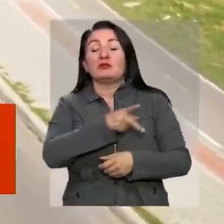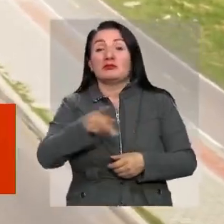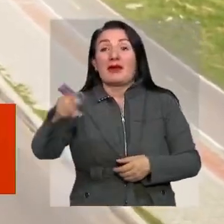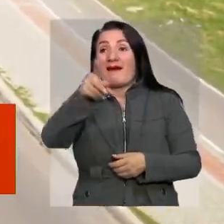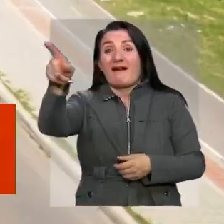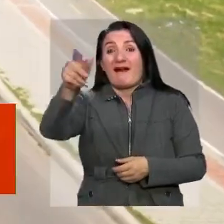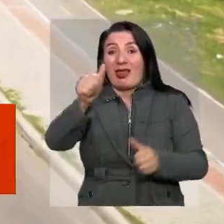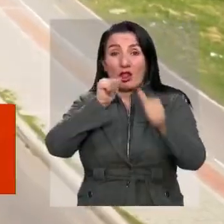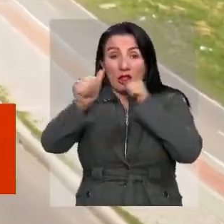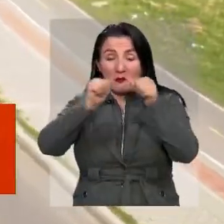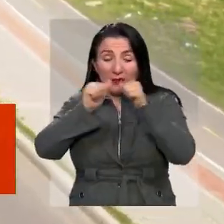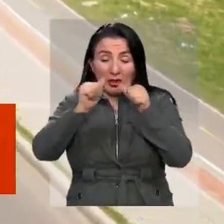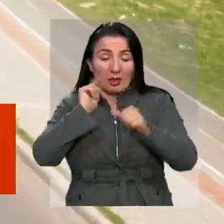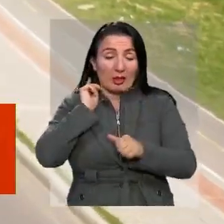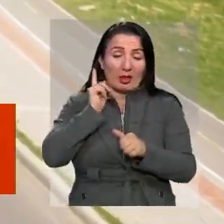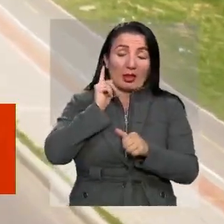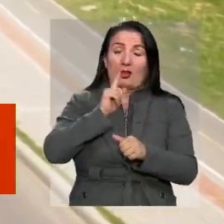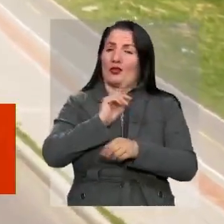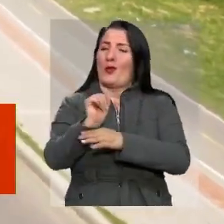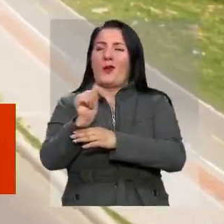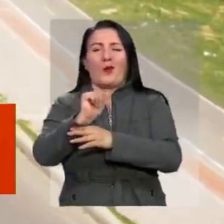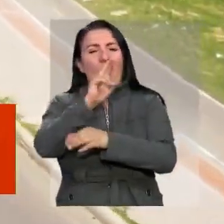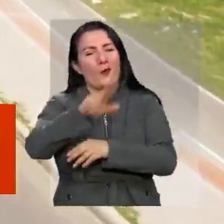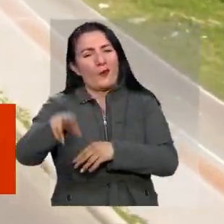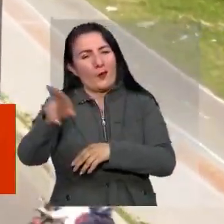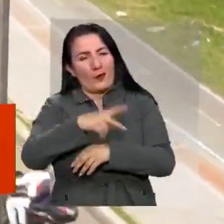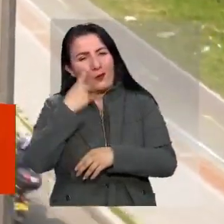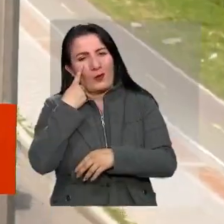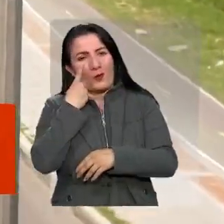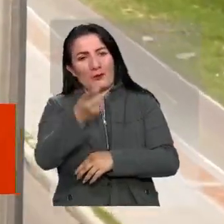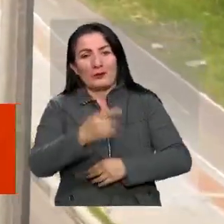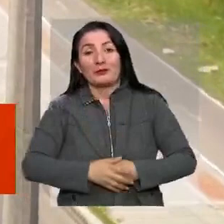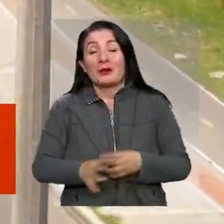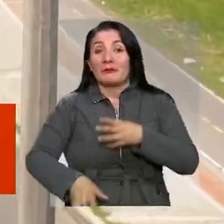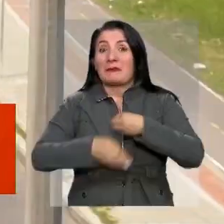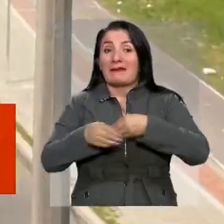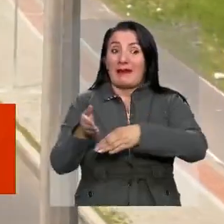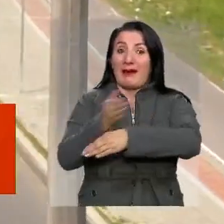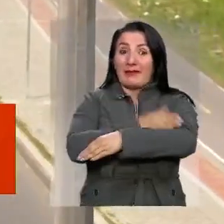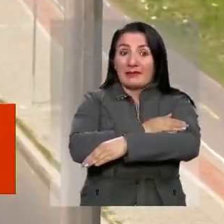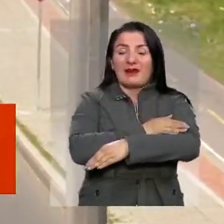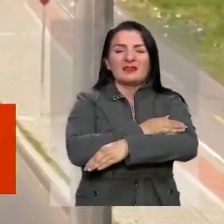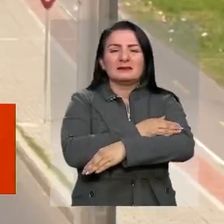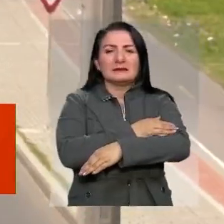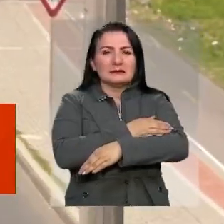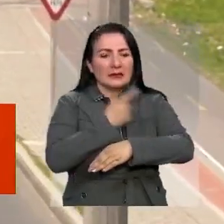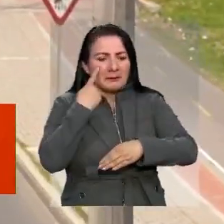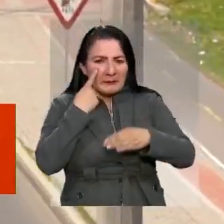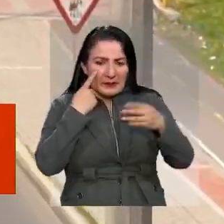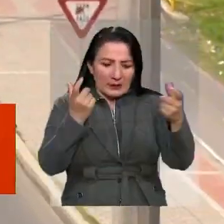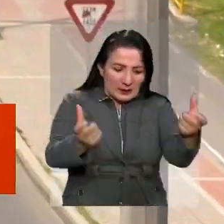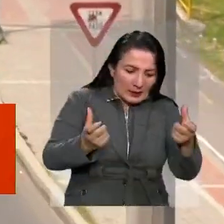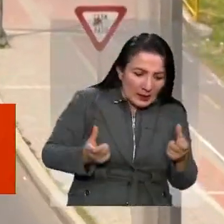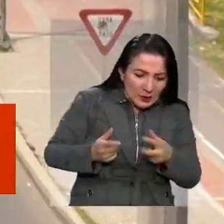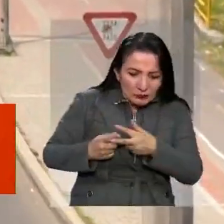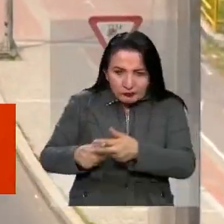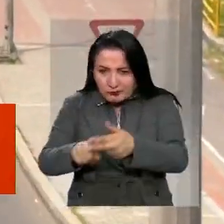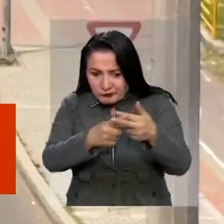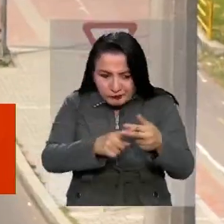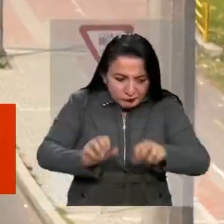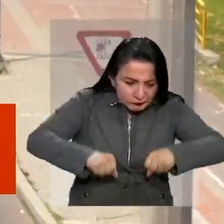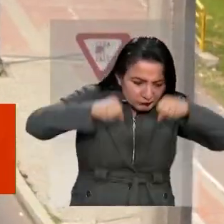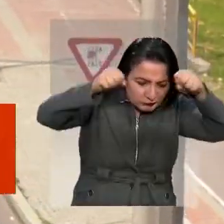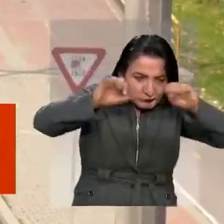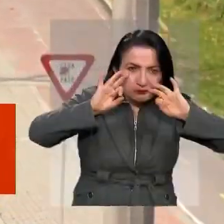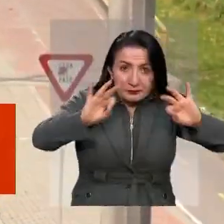a consumir bebidas embriagantes, no conduzcan, y también antes de salir de viaje revisen el estado de sus